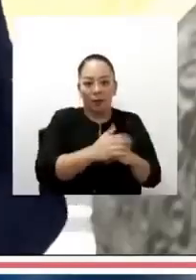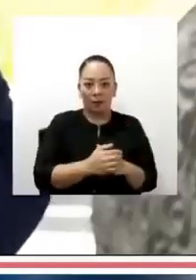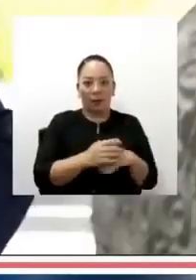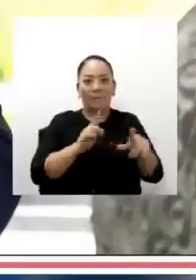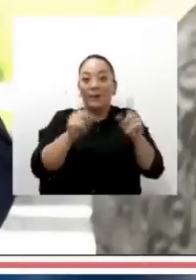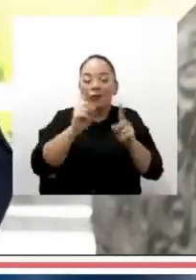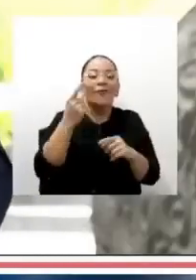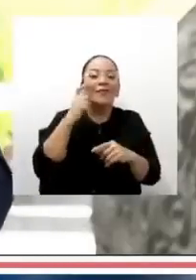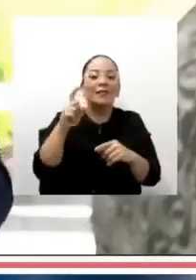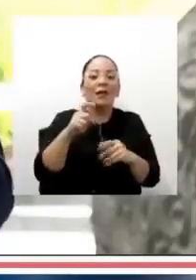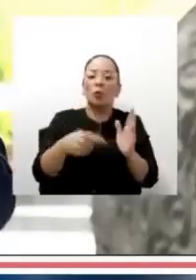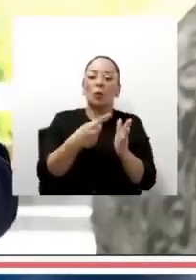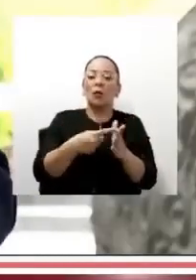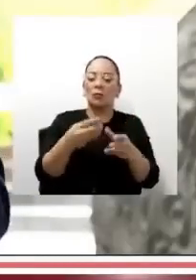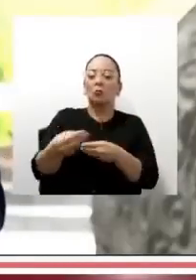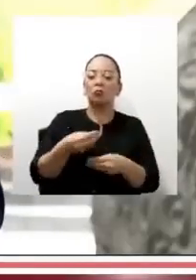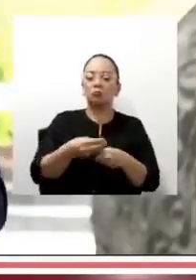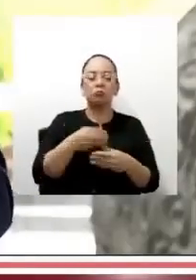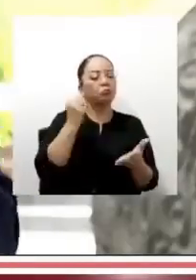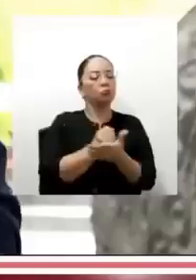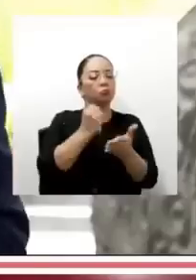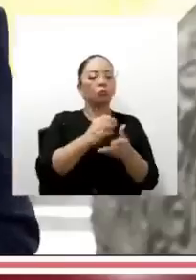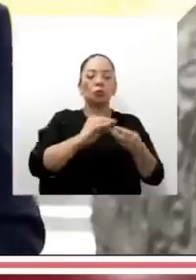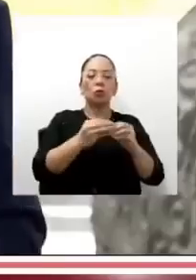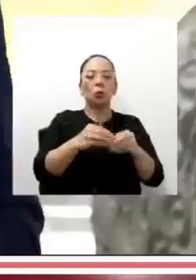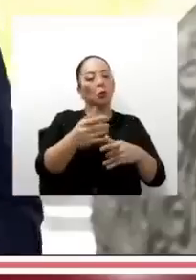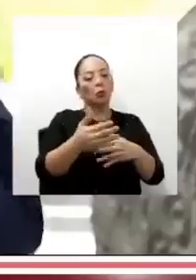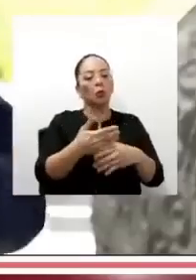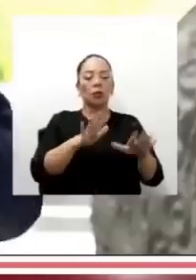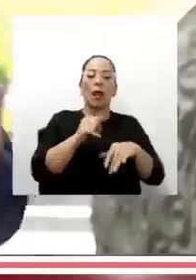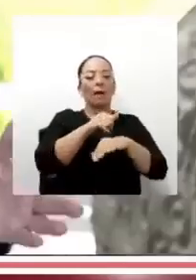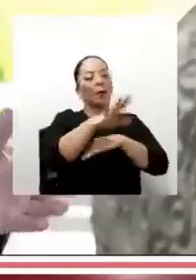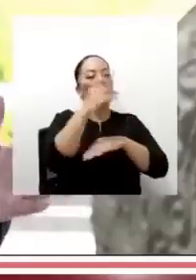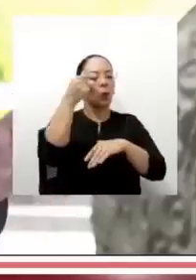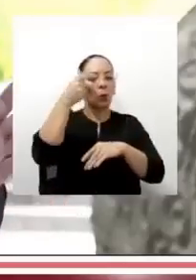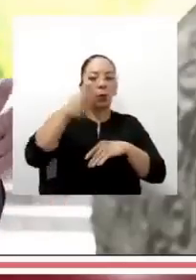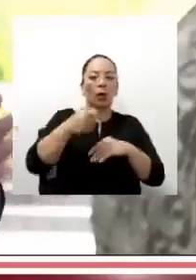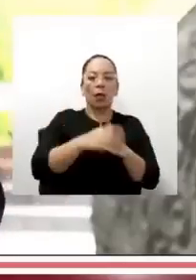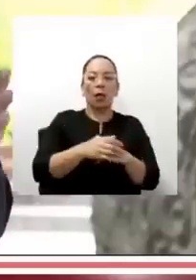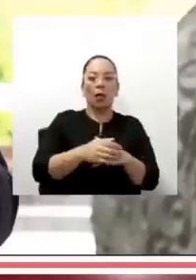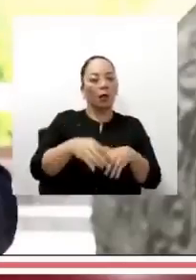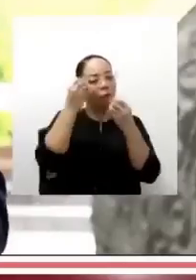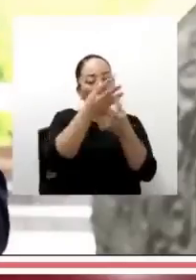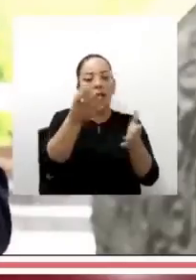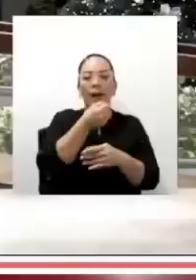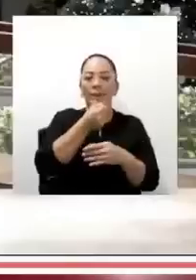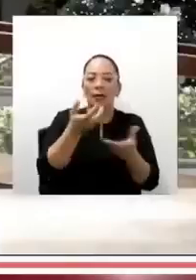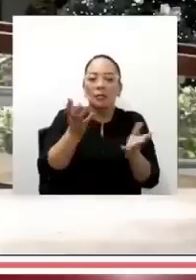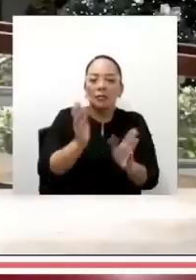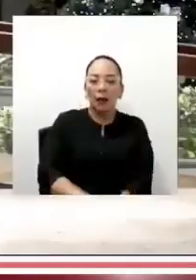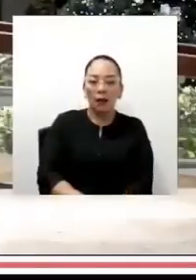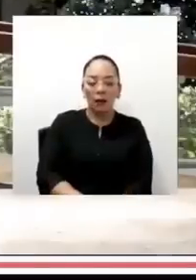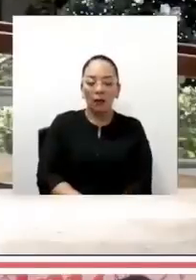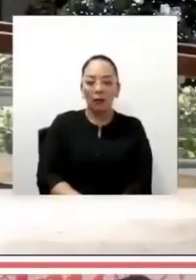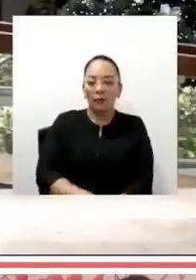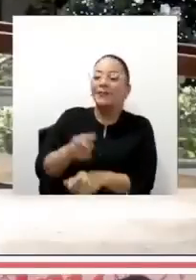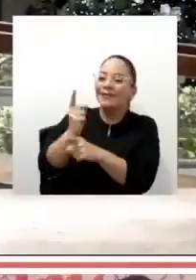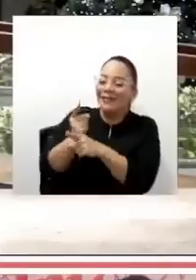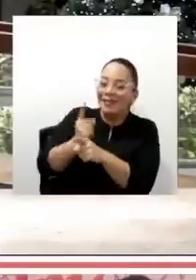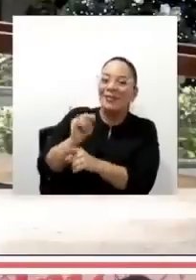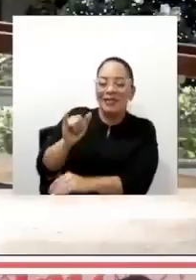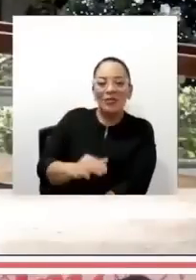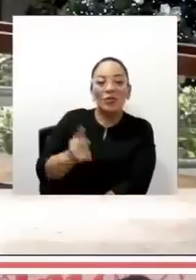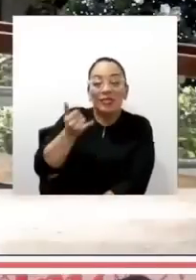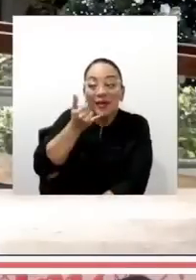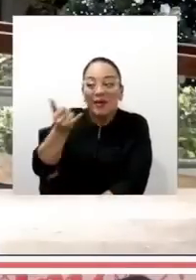una vez va con número de expediente enviado a la Procuraduría y comunicado a la prensa. Exactamente, eso es lo que le iba a decir, la